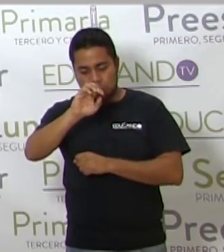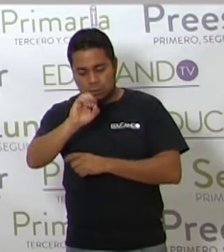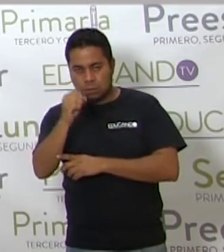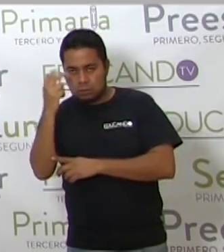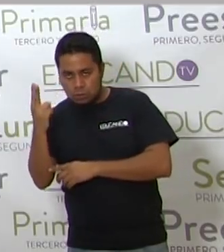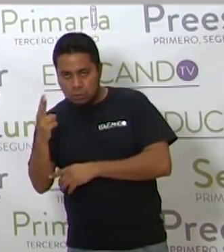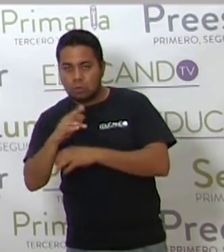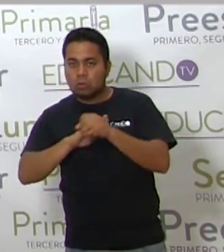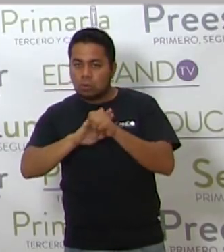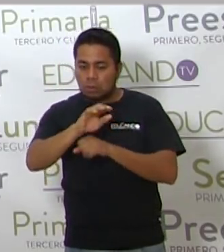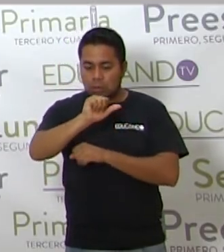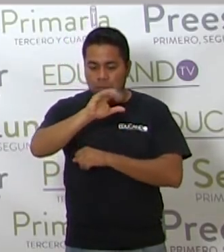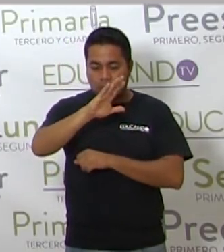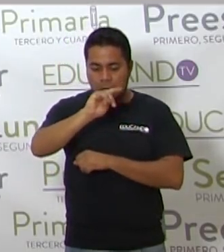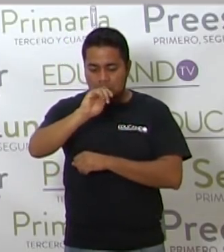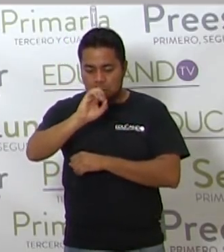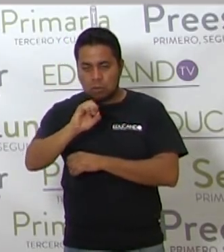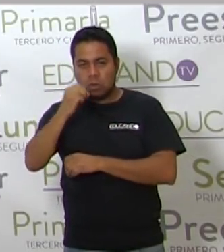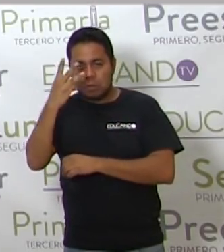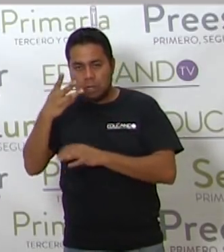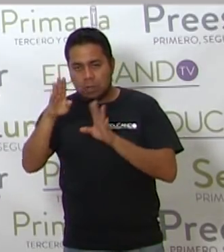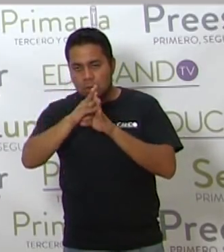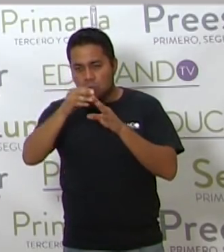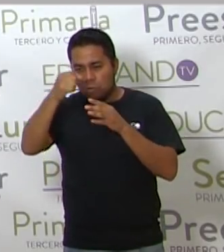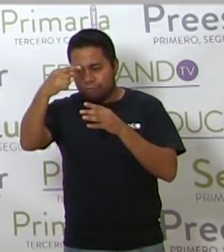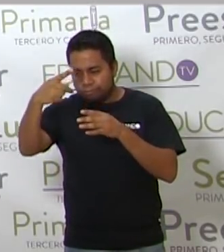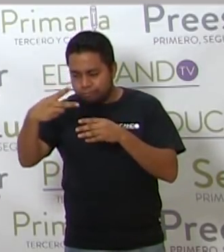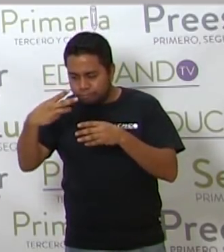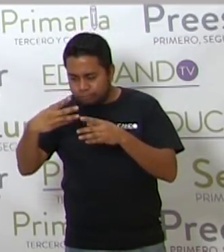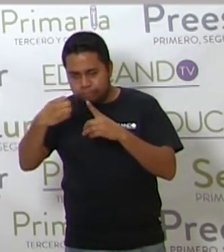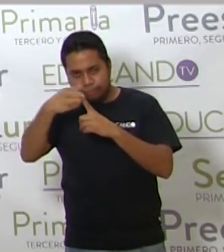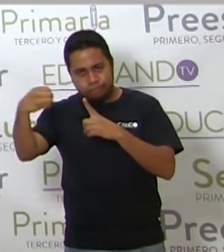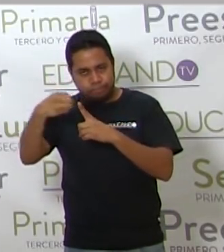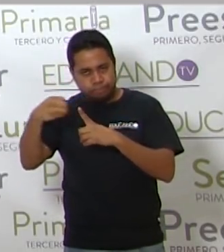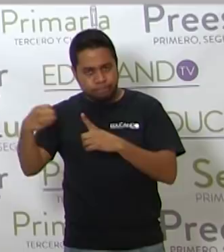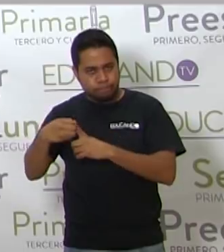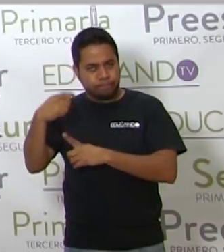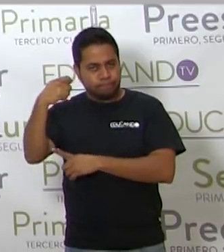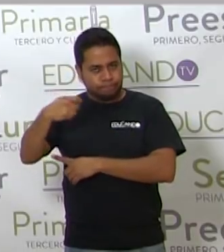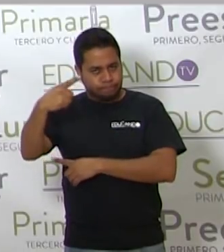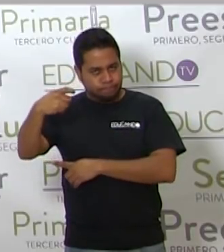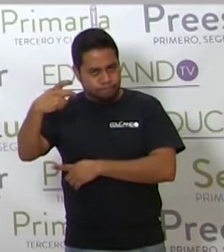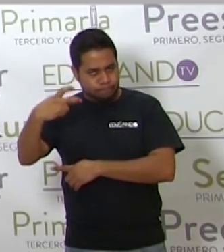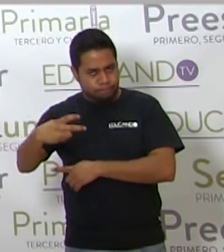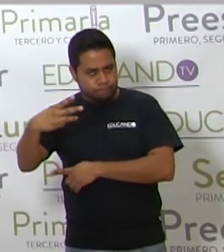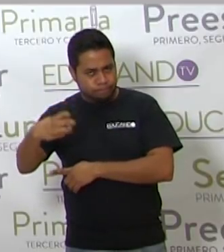es el acto 3. ¿Te parece? Mucha atención.